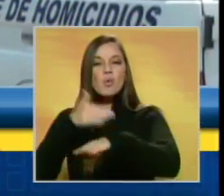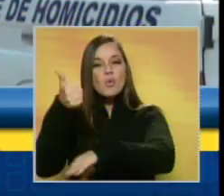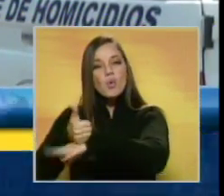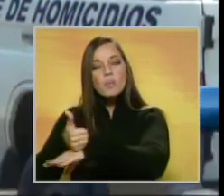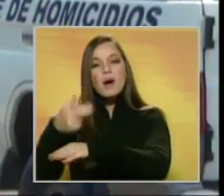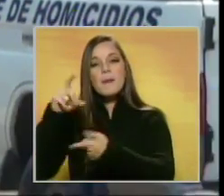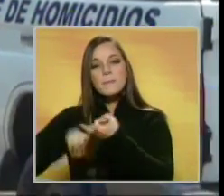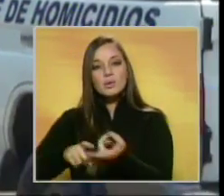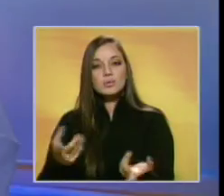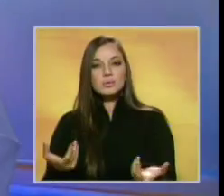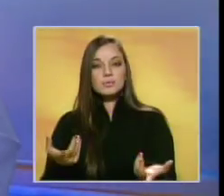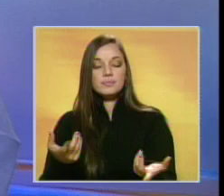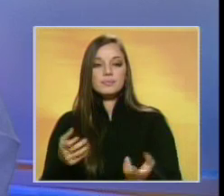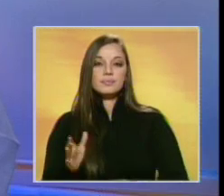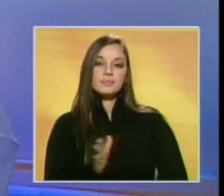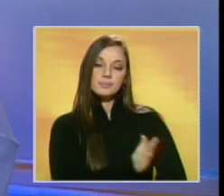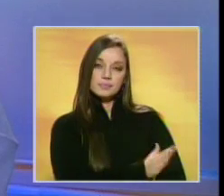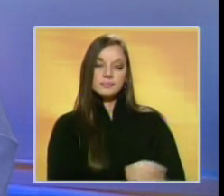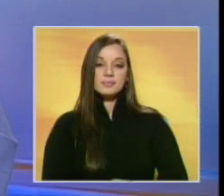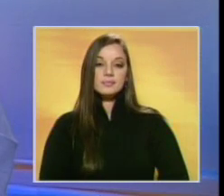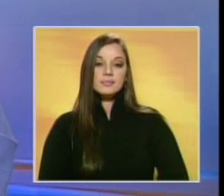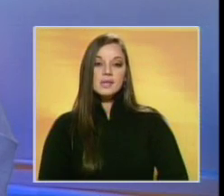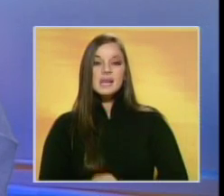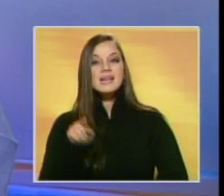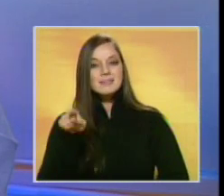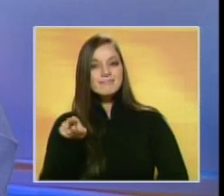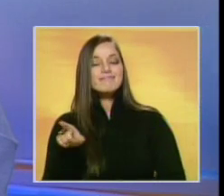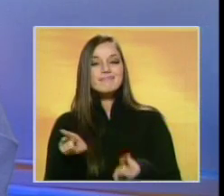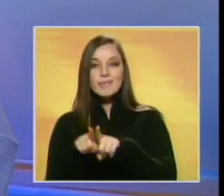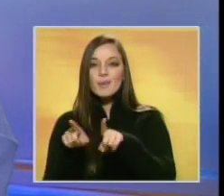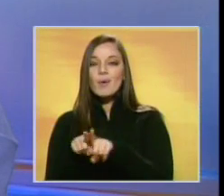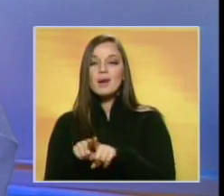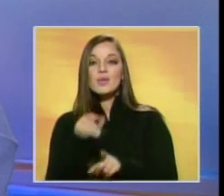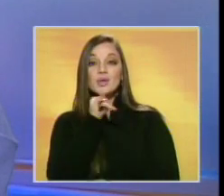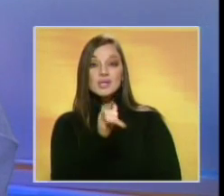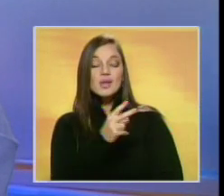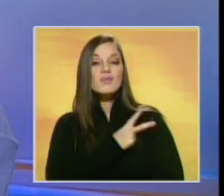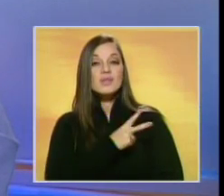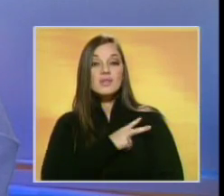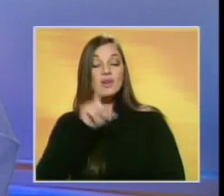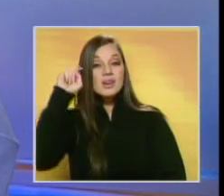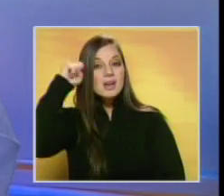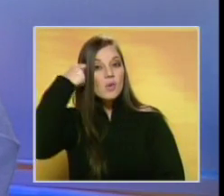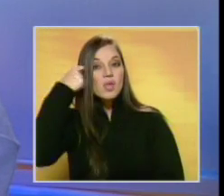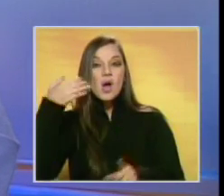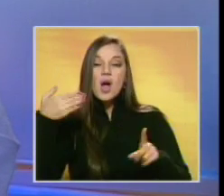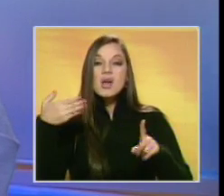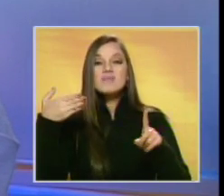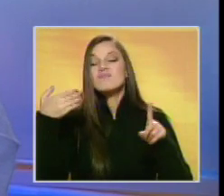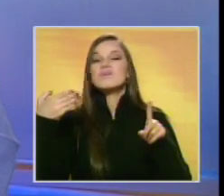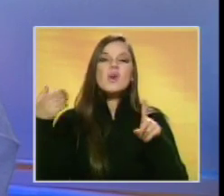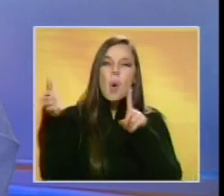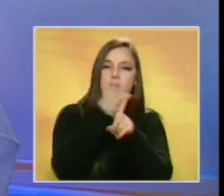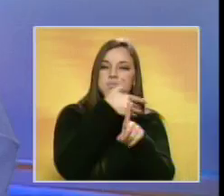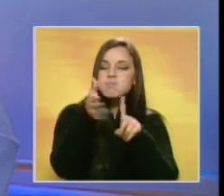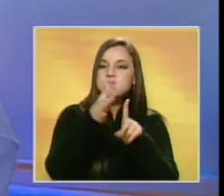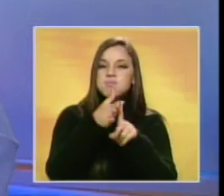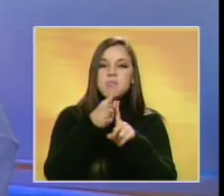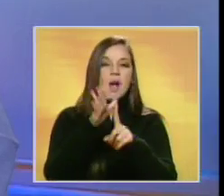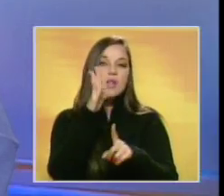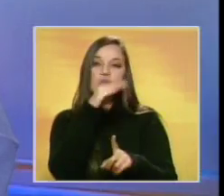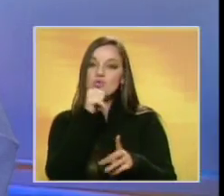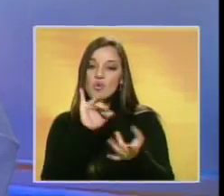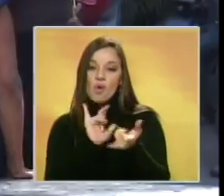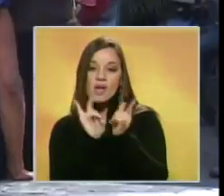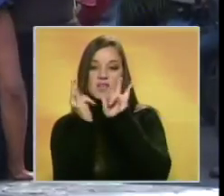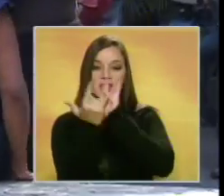Noticiero Venevisión. Bueno, y a propósito de esta noticia, Noticiero Venevisión te recuerda: con violencia no hay paraíso, rompe el